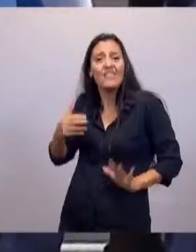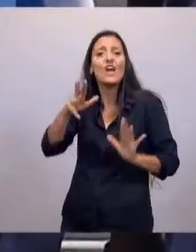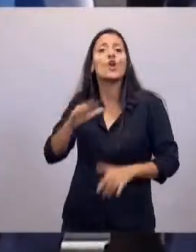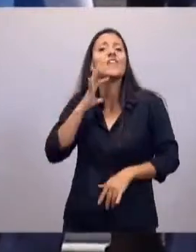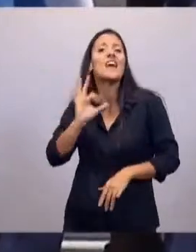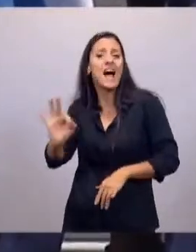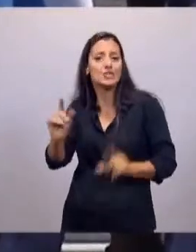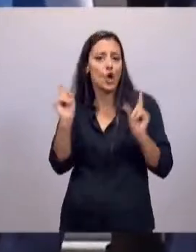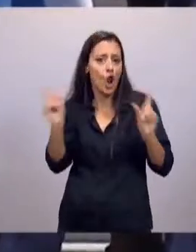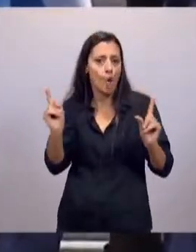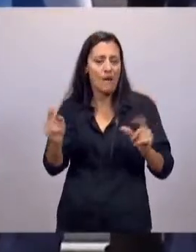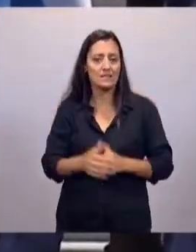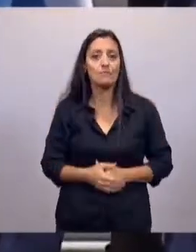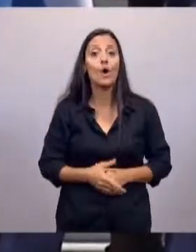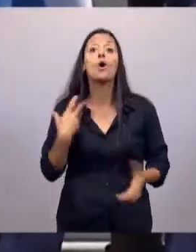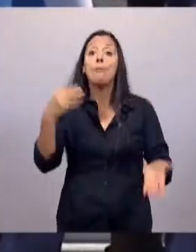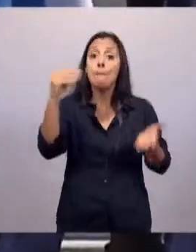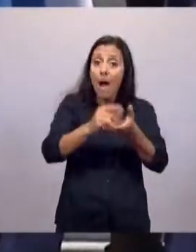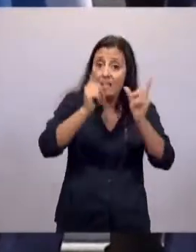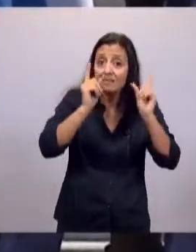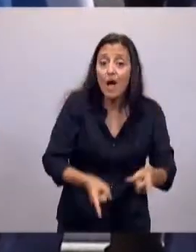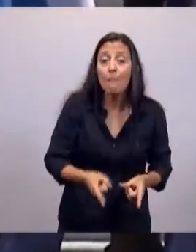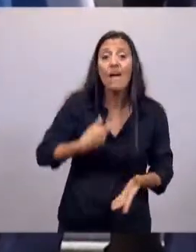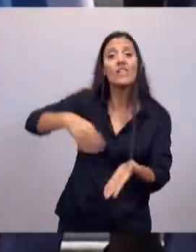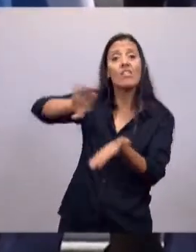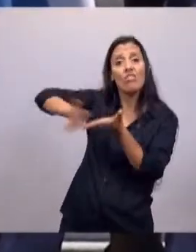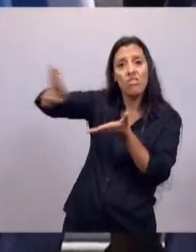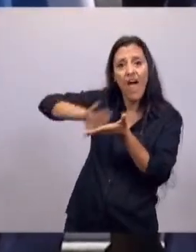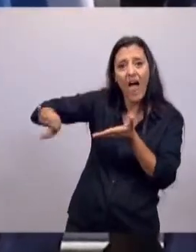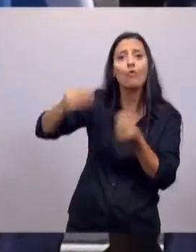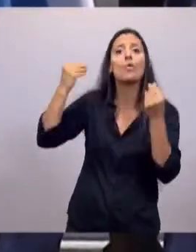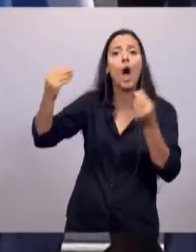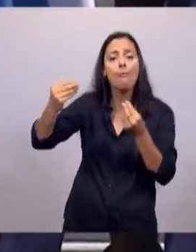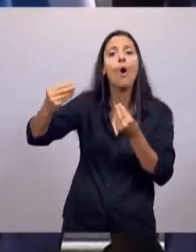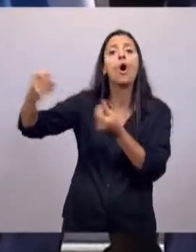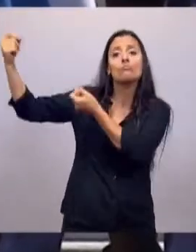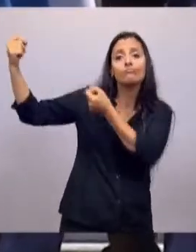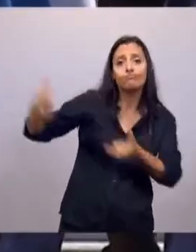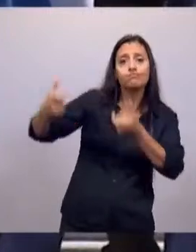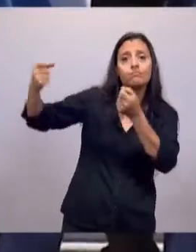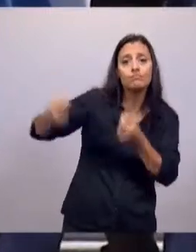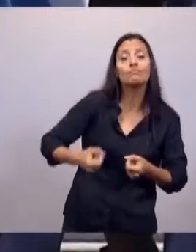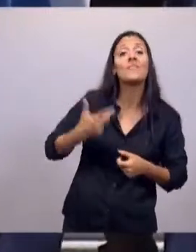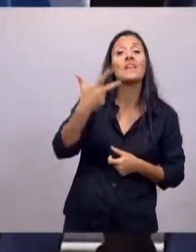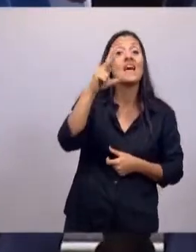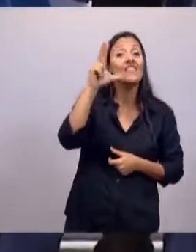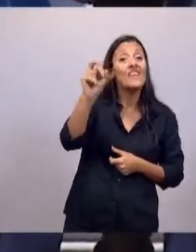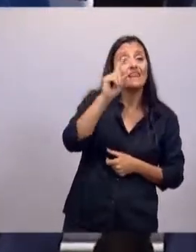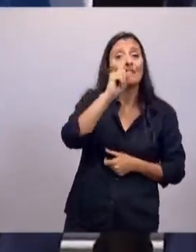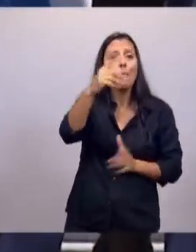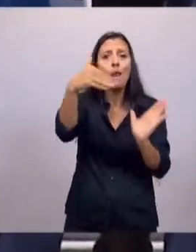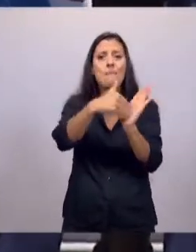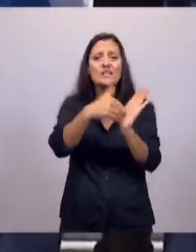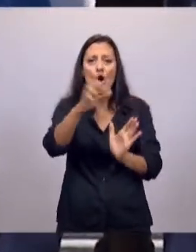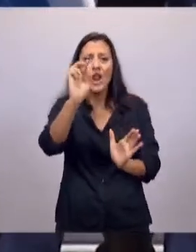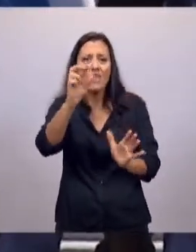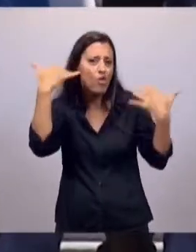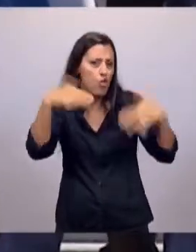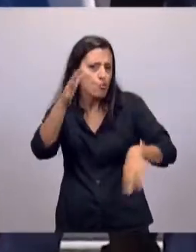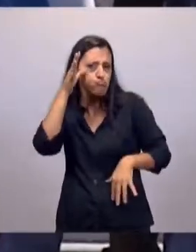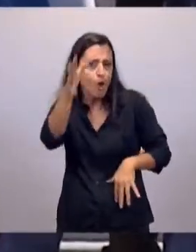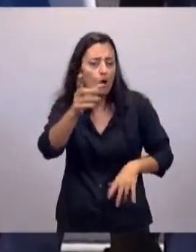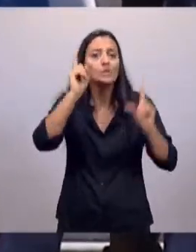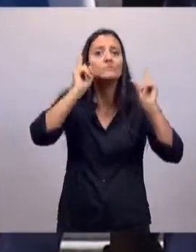Rodrigazo. A su vez, la deuda con importadores supera los 30.000 millones de dólares y las